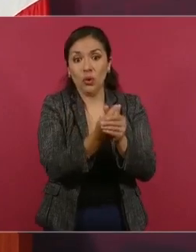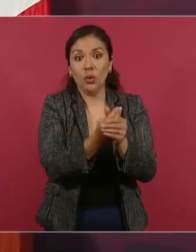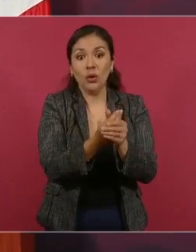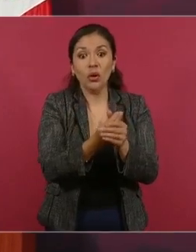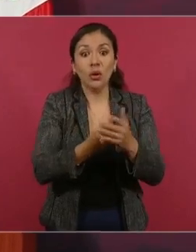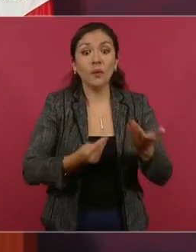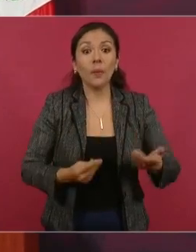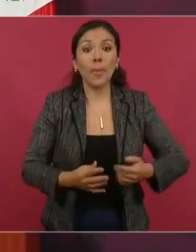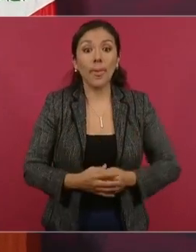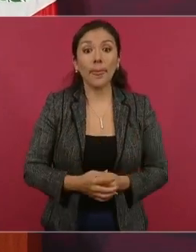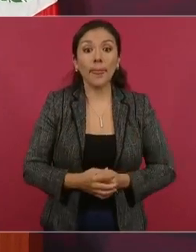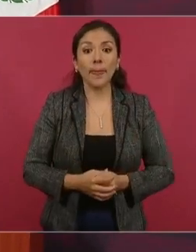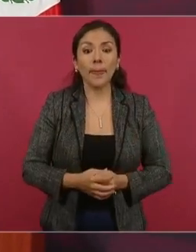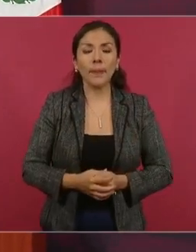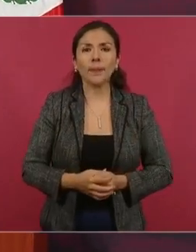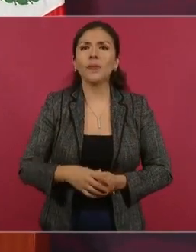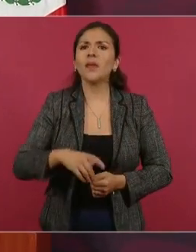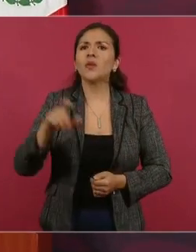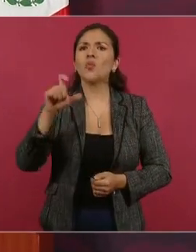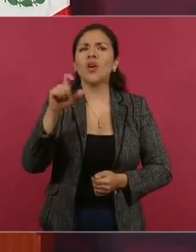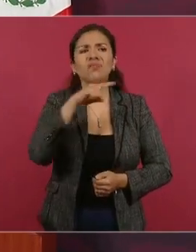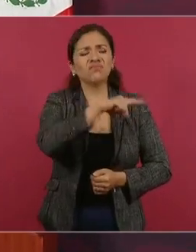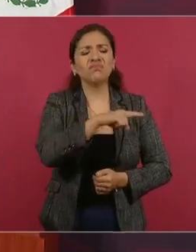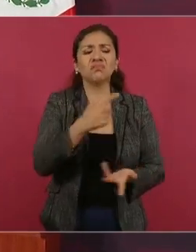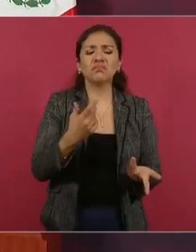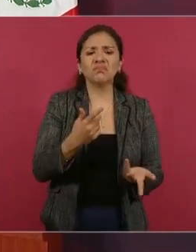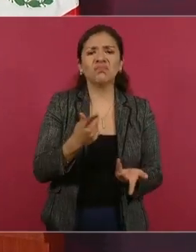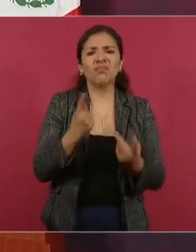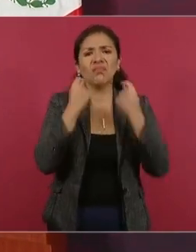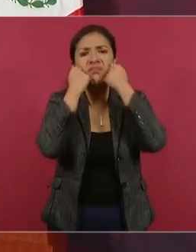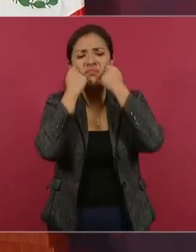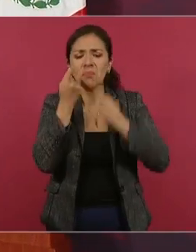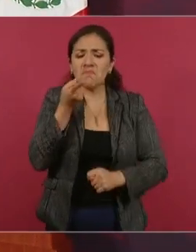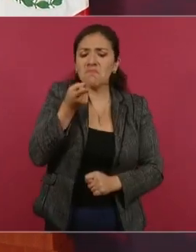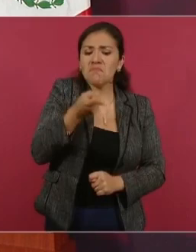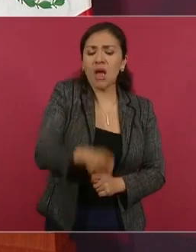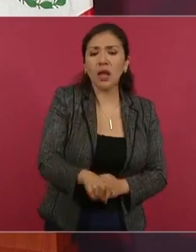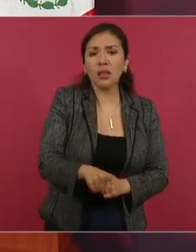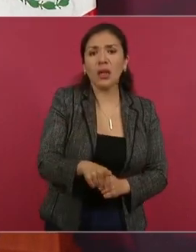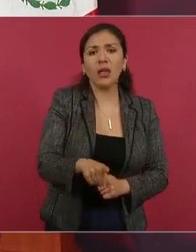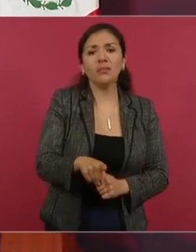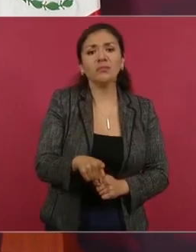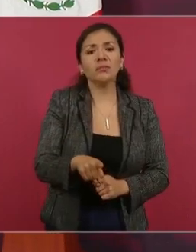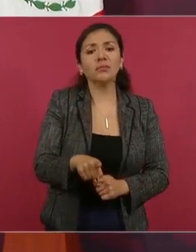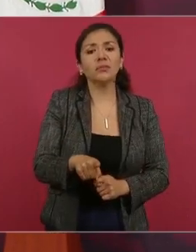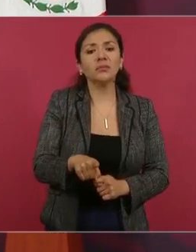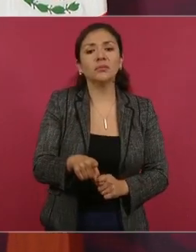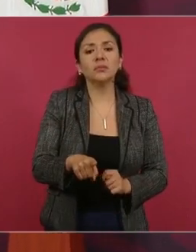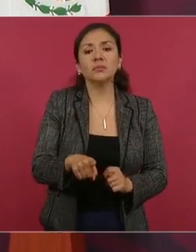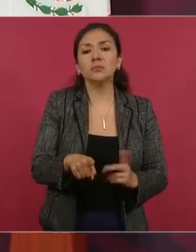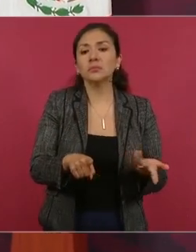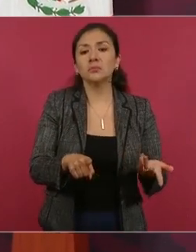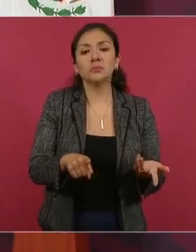cuando les ordenan, ¿no?, por ejemplo, que